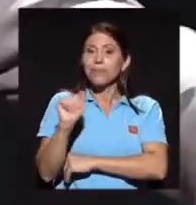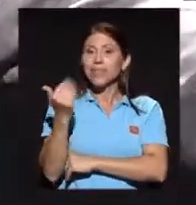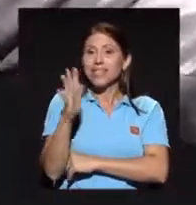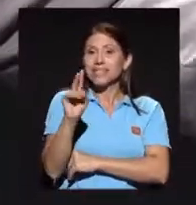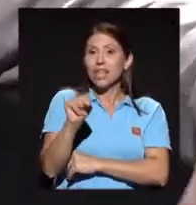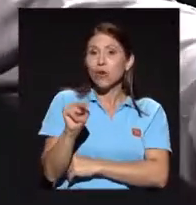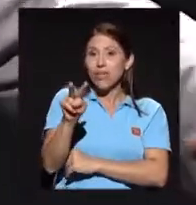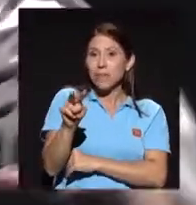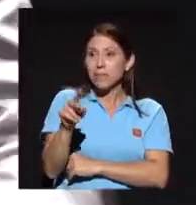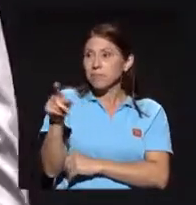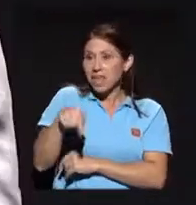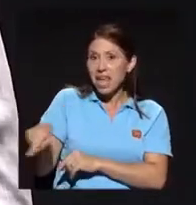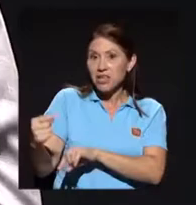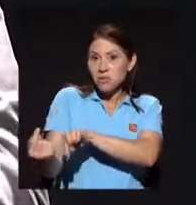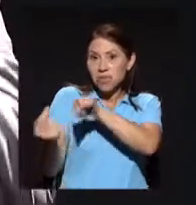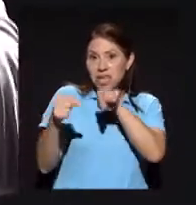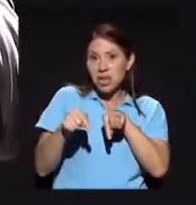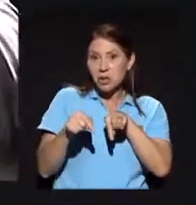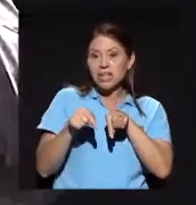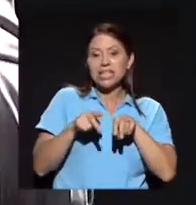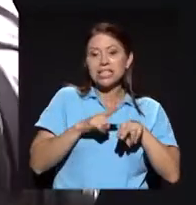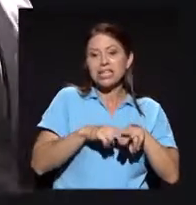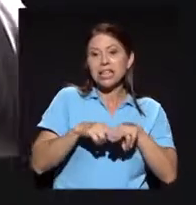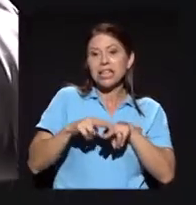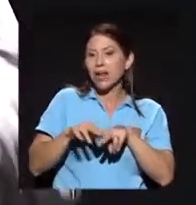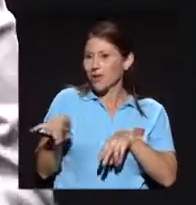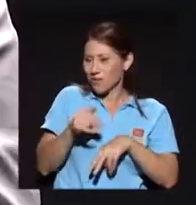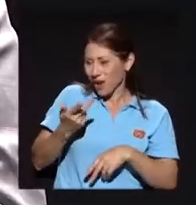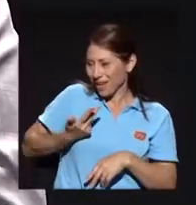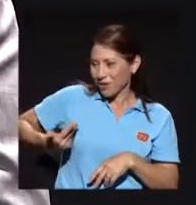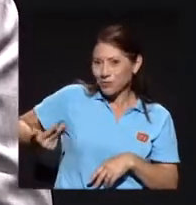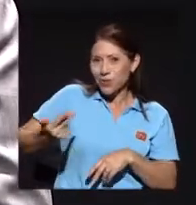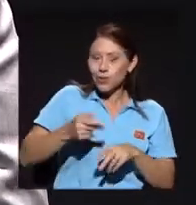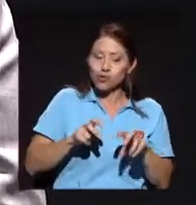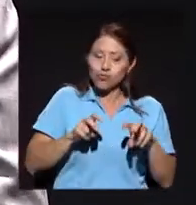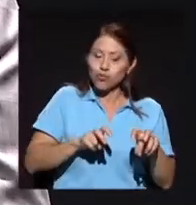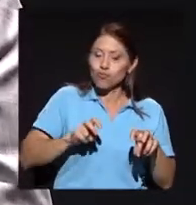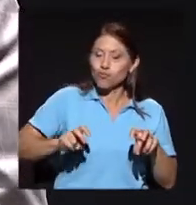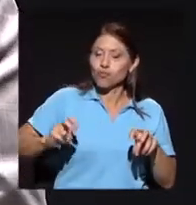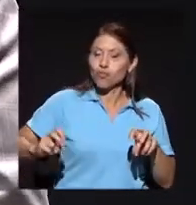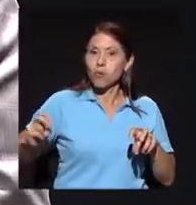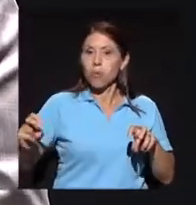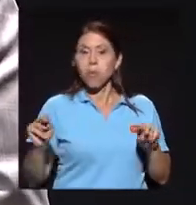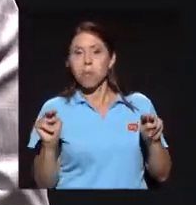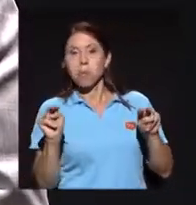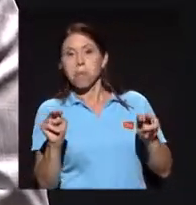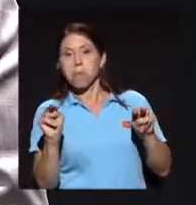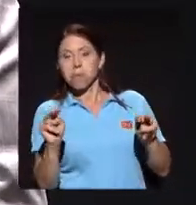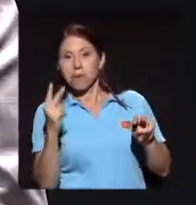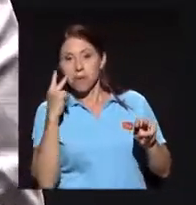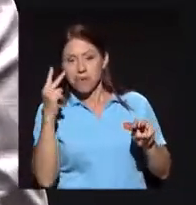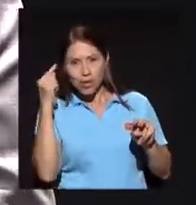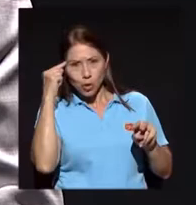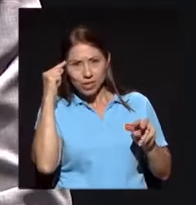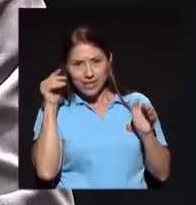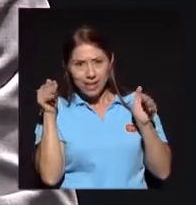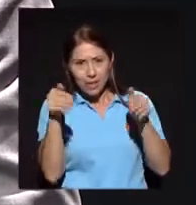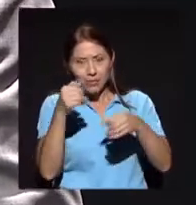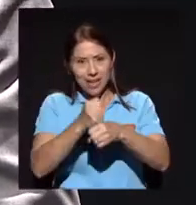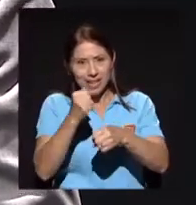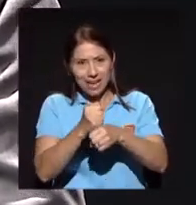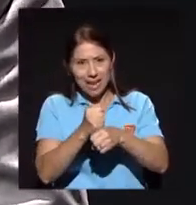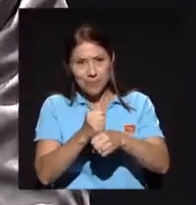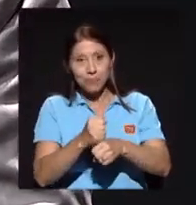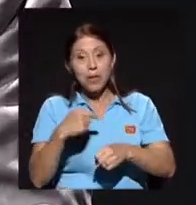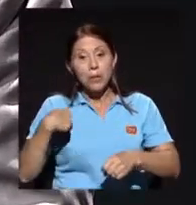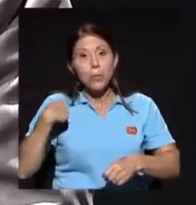como estamos nosotros con cierta distancia física muy modositos viendo al frente concentrado en la tarea para el 22 de